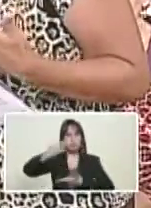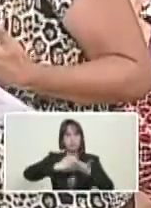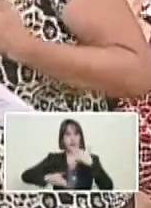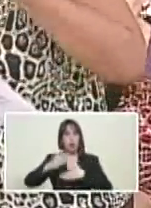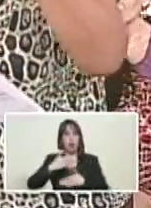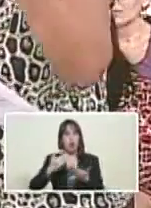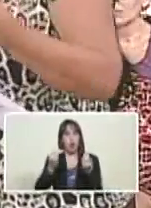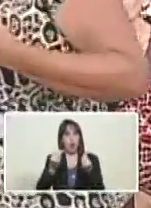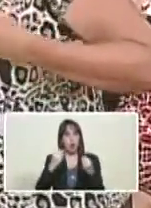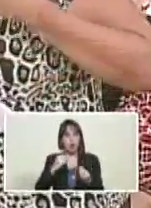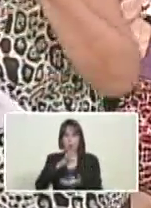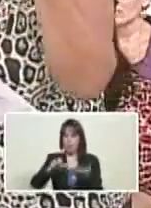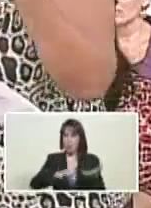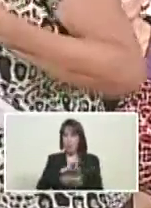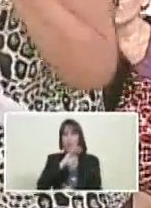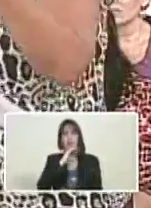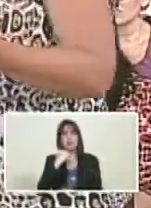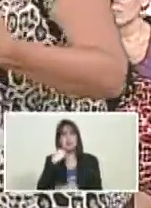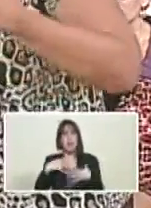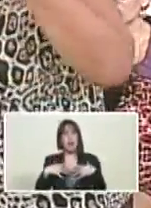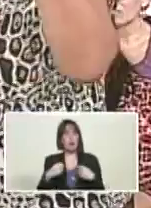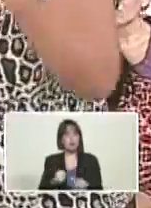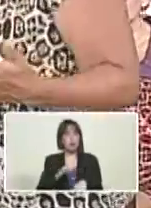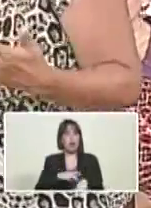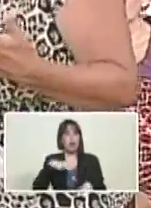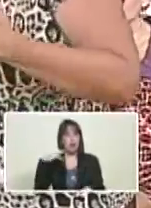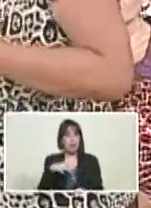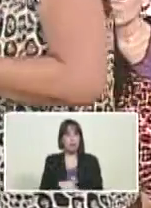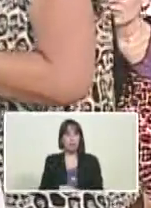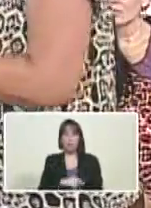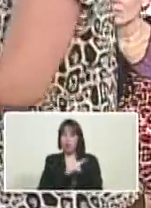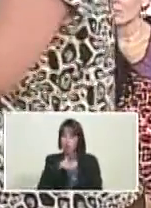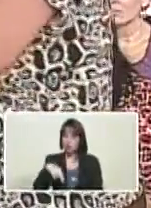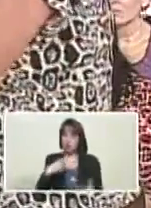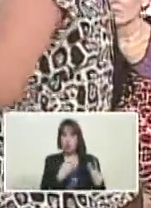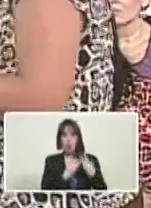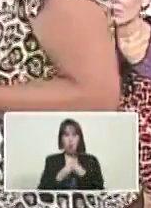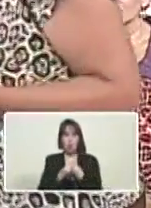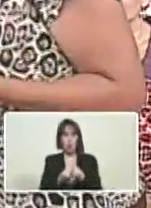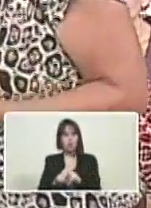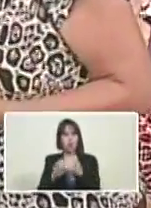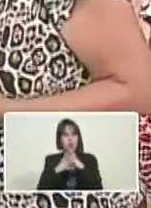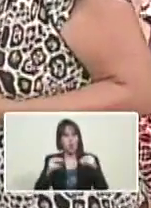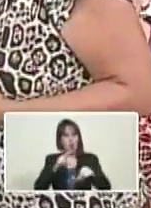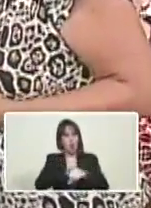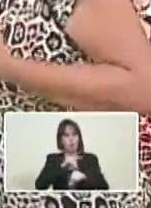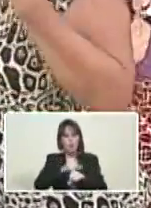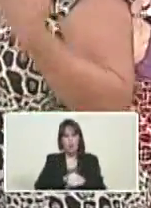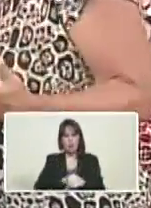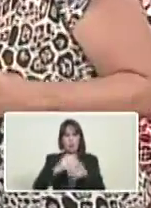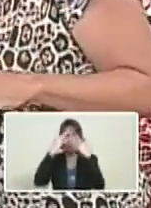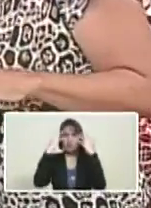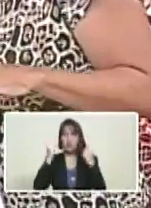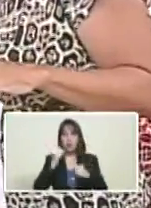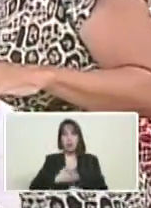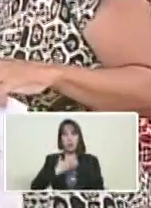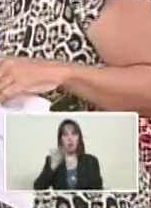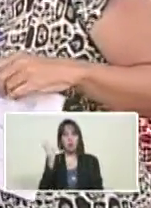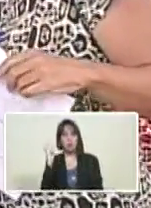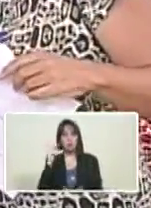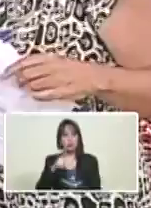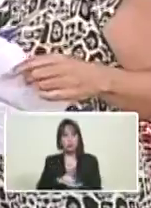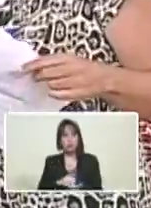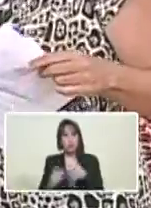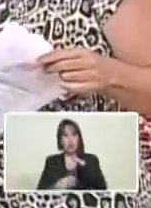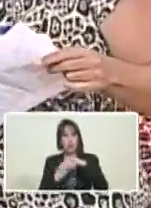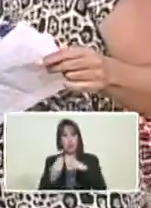también tenemos problemas de epidemiología, pero nosotros, el Poder Popular, acompañado de estos grandes médicos, podemos llegar a esa